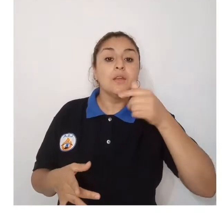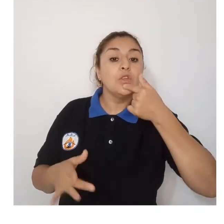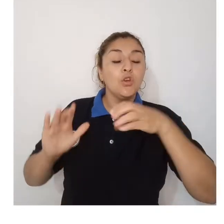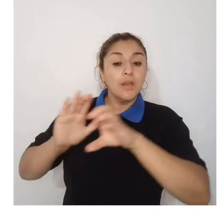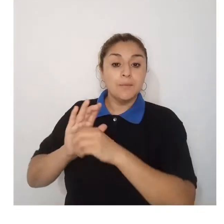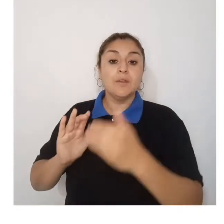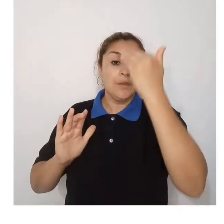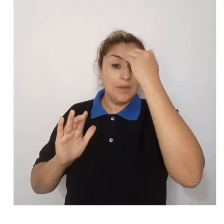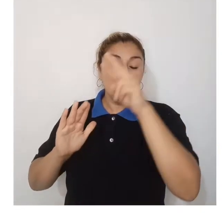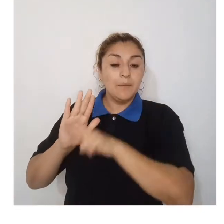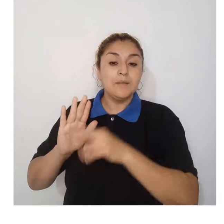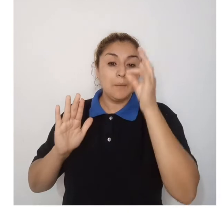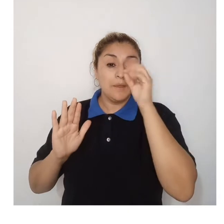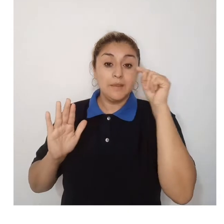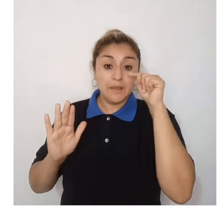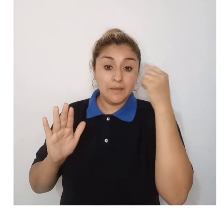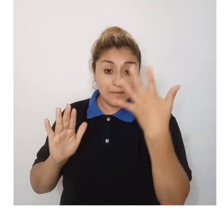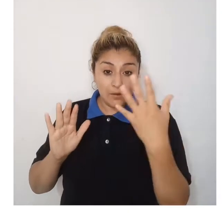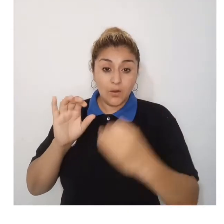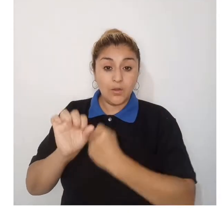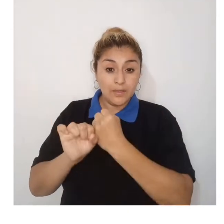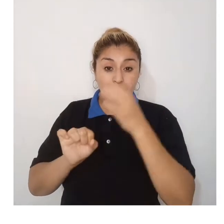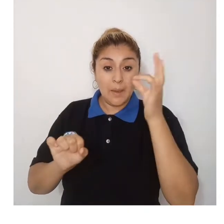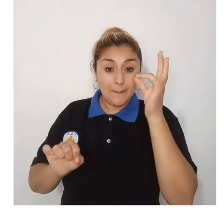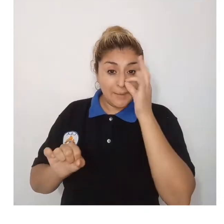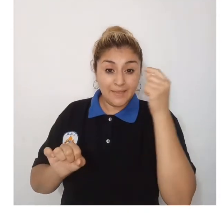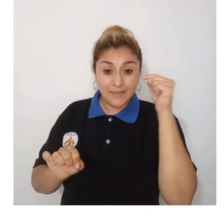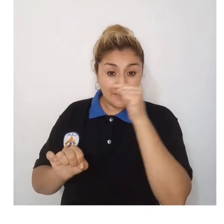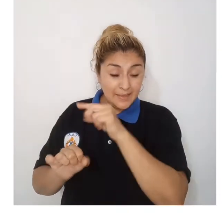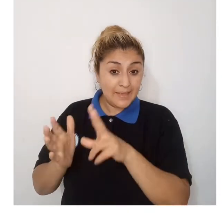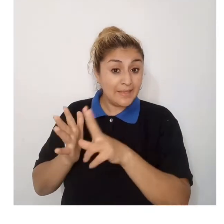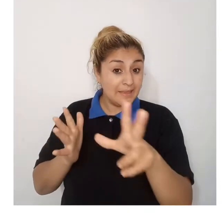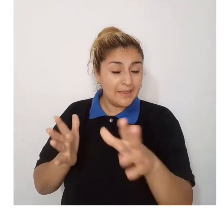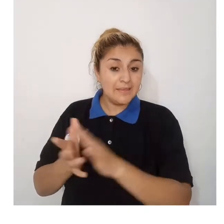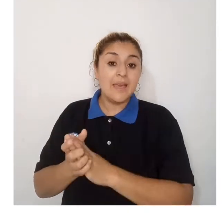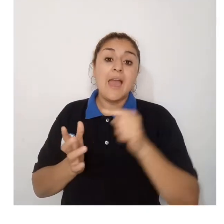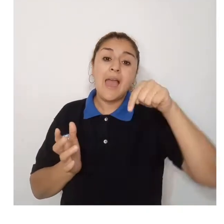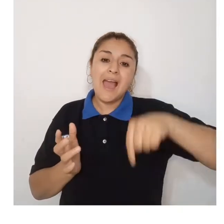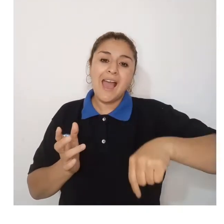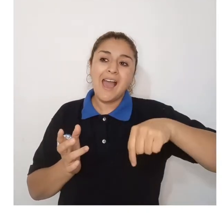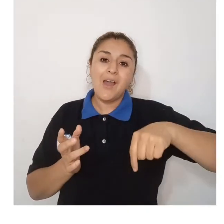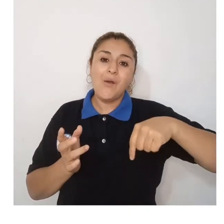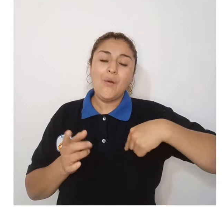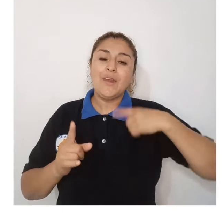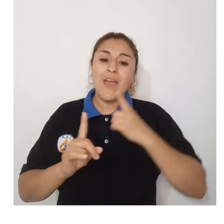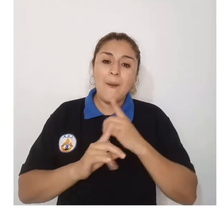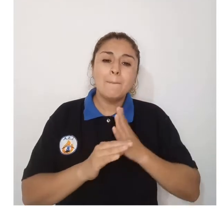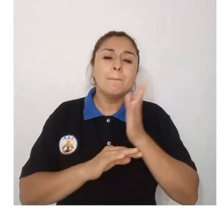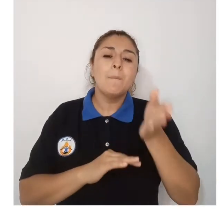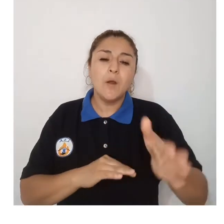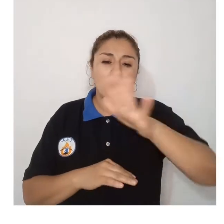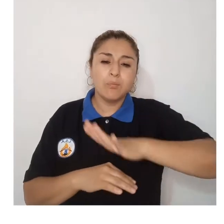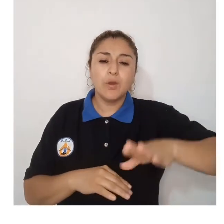verso 25 al 27 dice más ahora voy a jerusalén para administrar a los santos